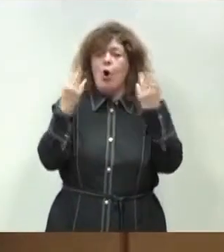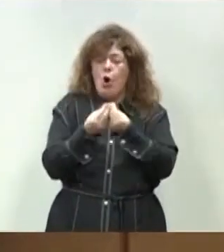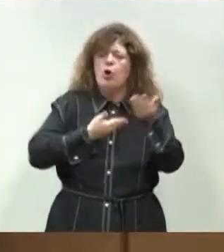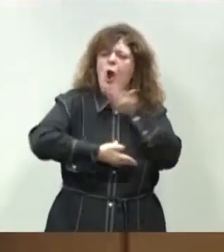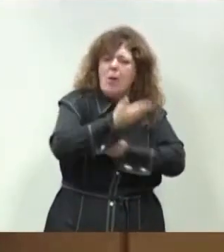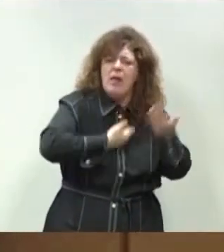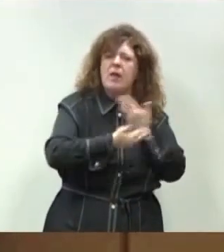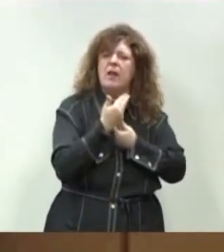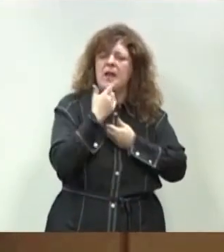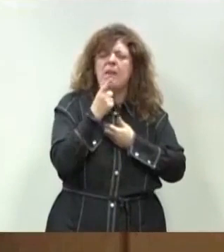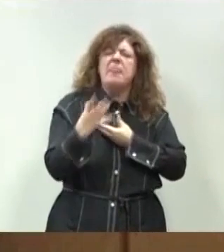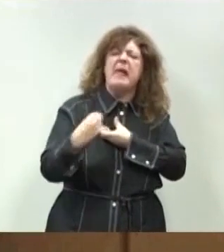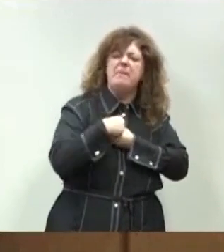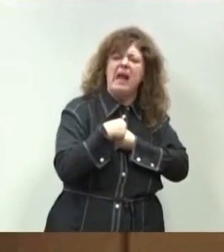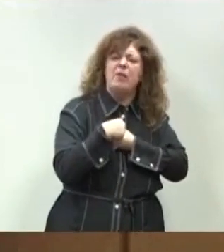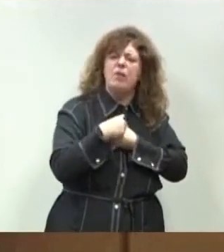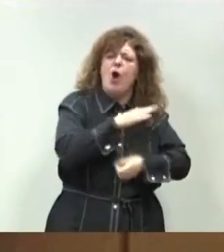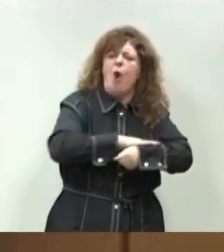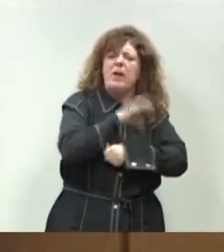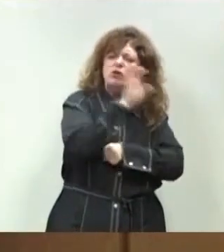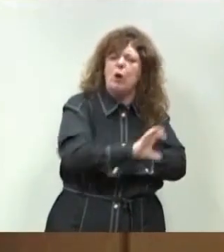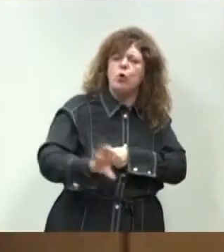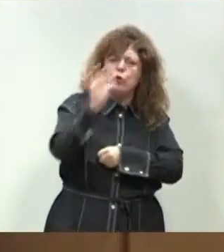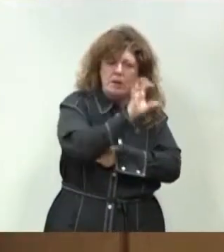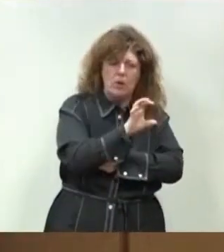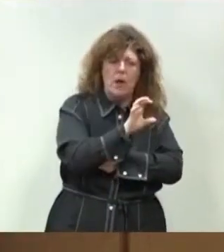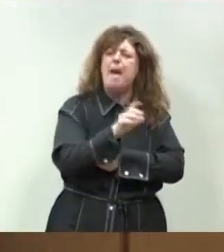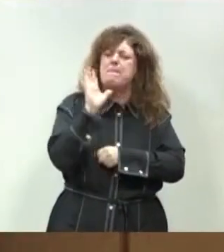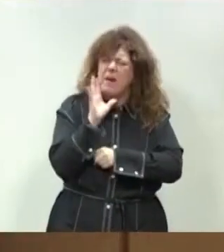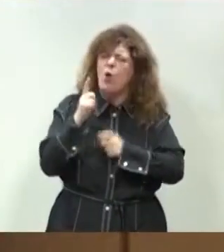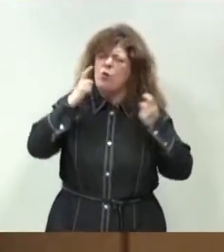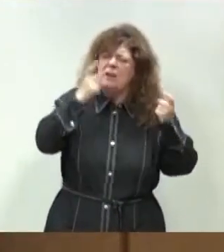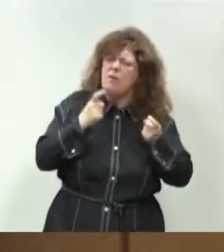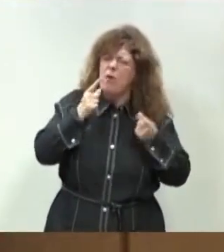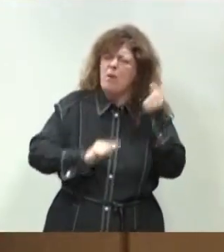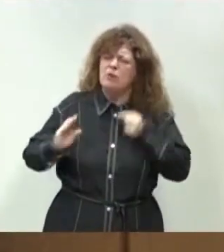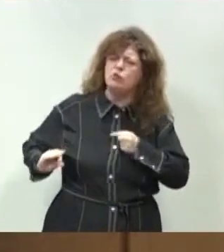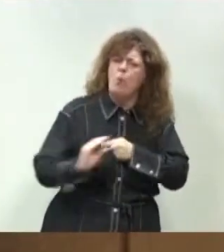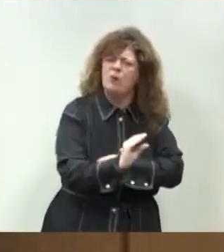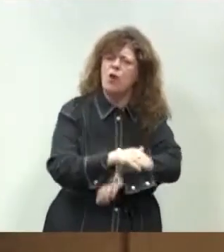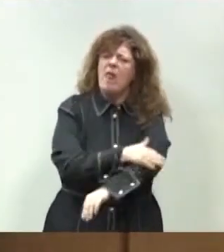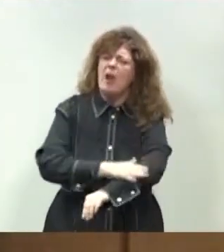con la colaboración y la implicación de los gobiernos autonómicos, pero con un importante esfuerzo presupuestario del Gobierno de España.